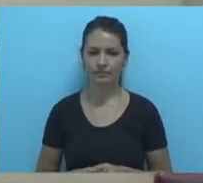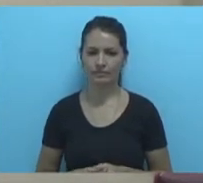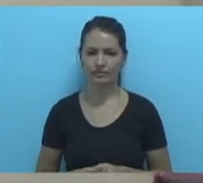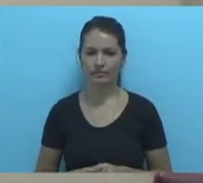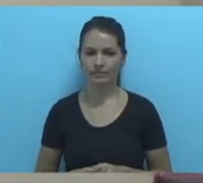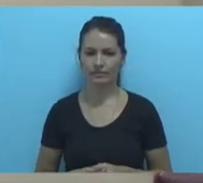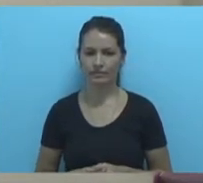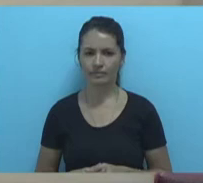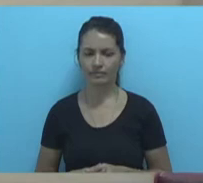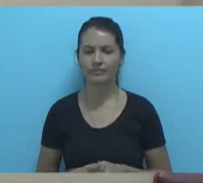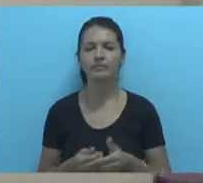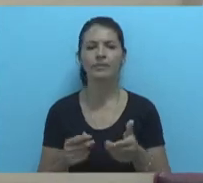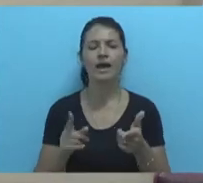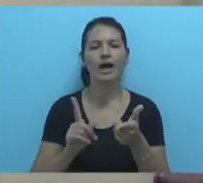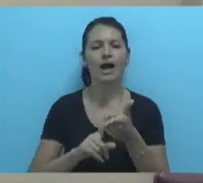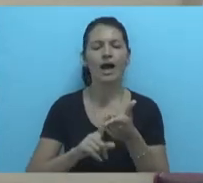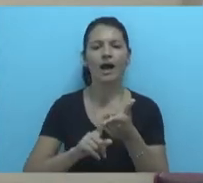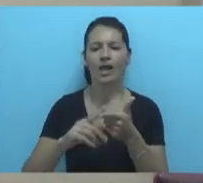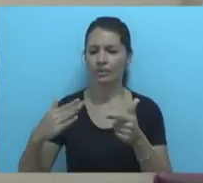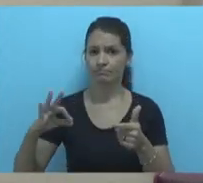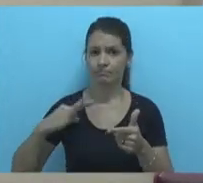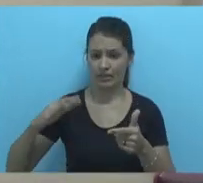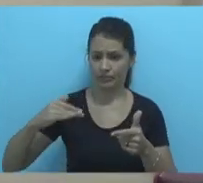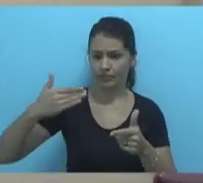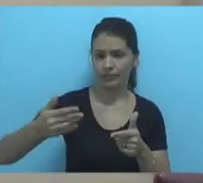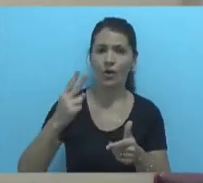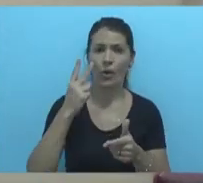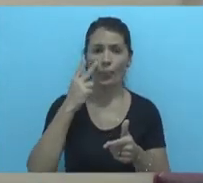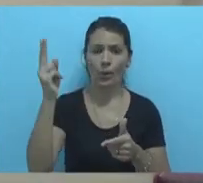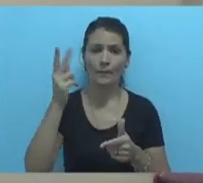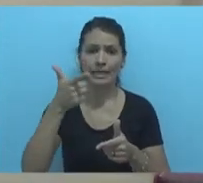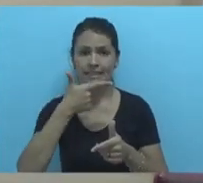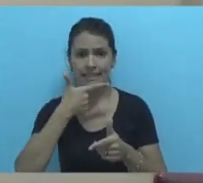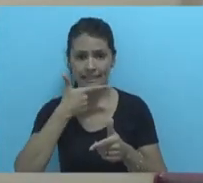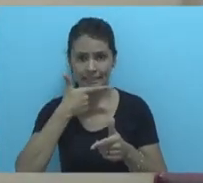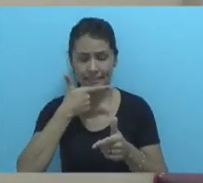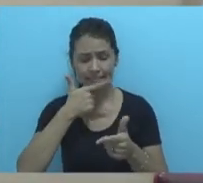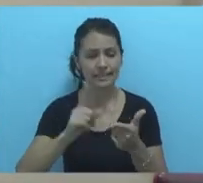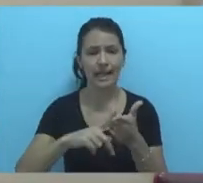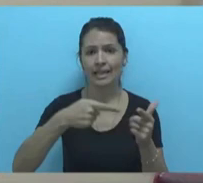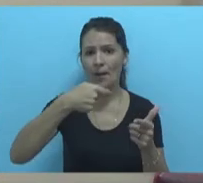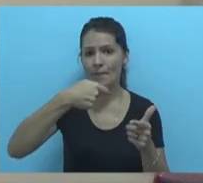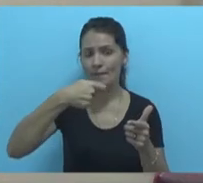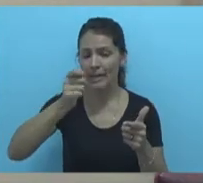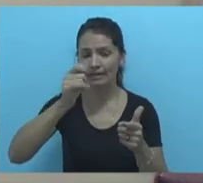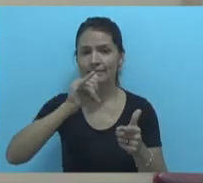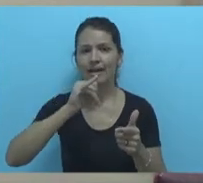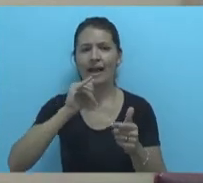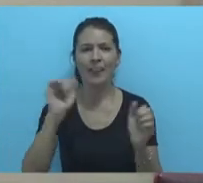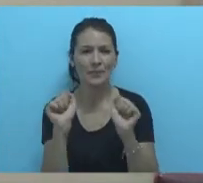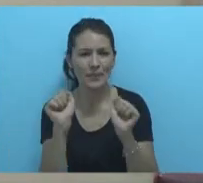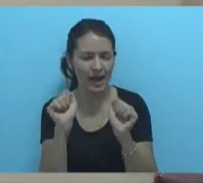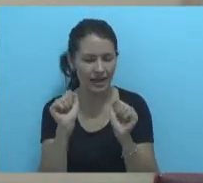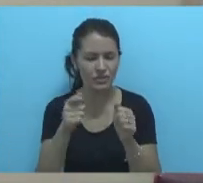mayo del año 2017, se sanciona este decreto nacional con el Registro Nacional de